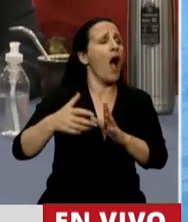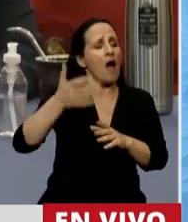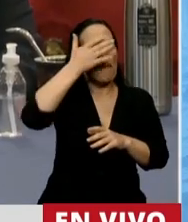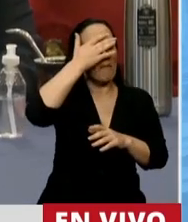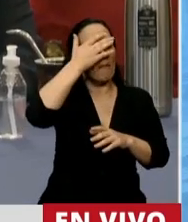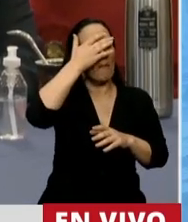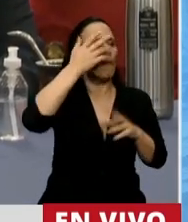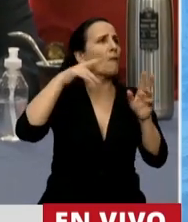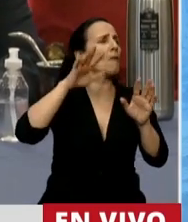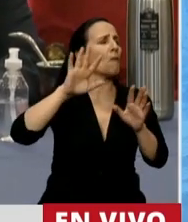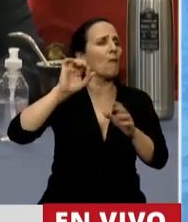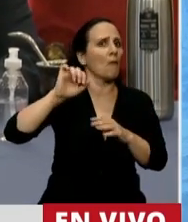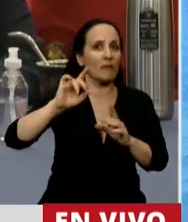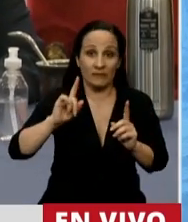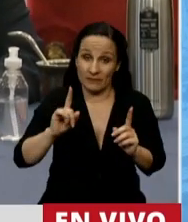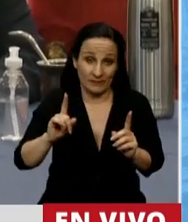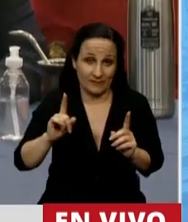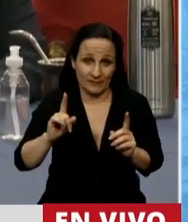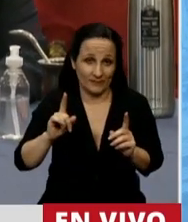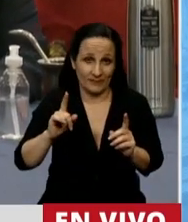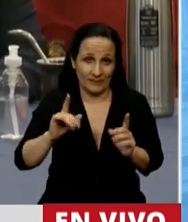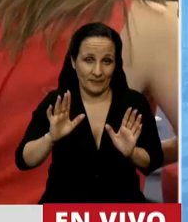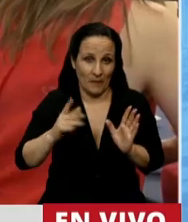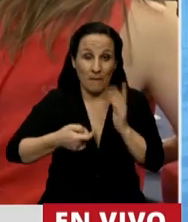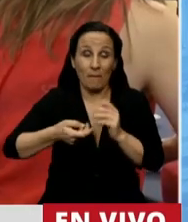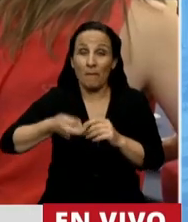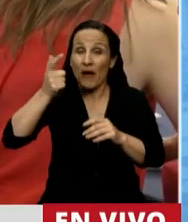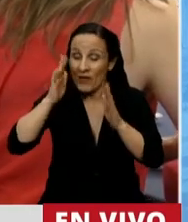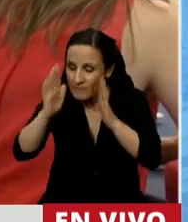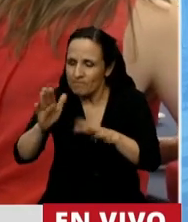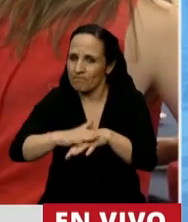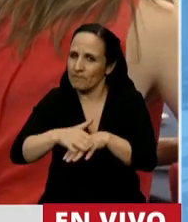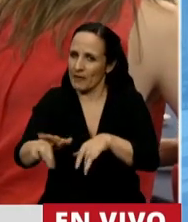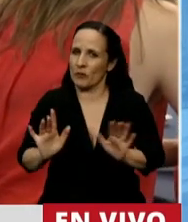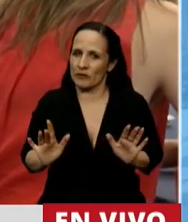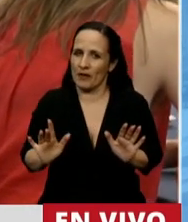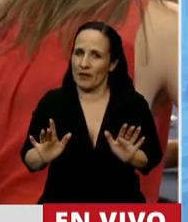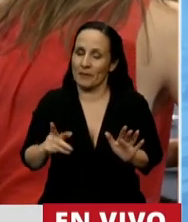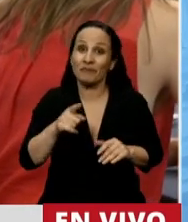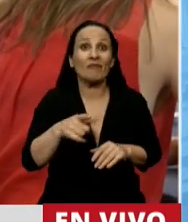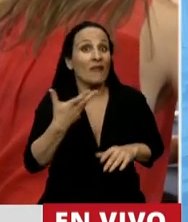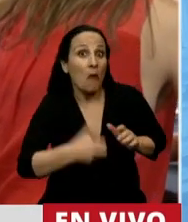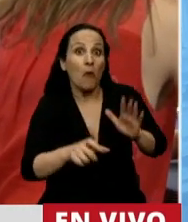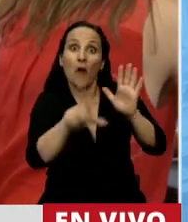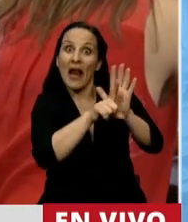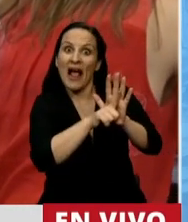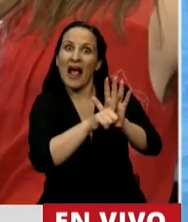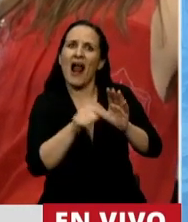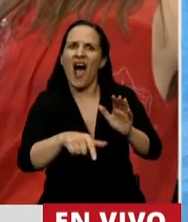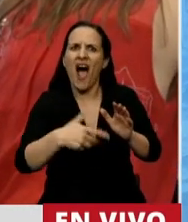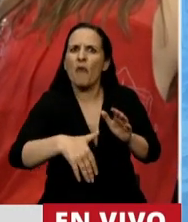los distraídos. La legalización del aborto no aumenta la cantidad de abortos, y esto